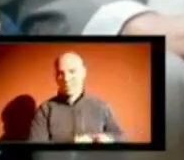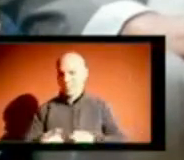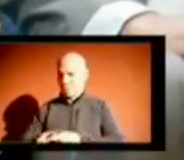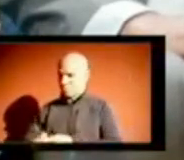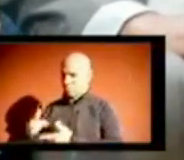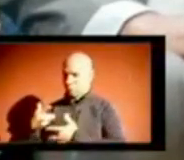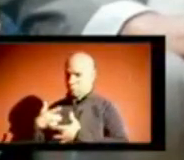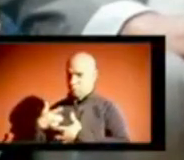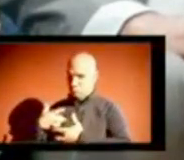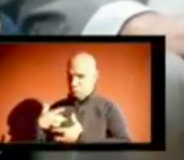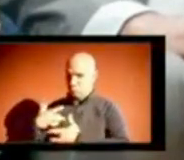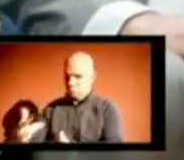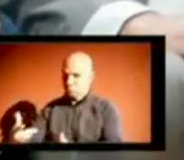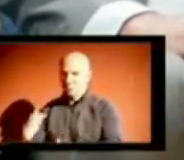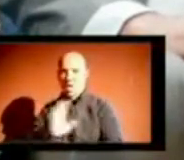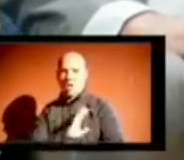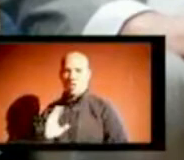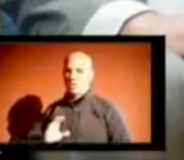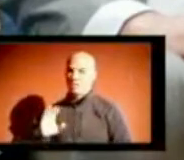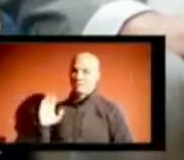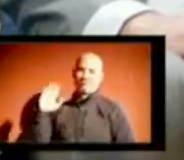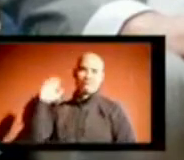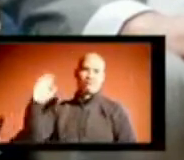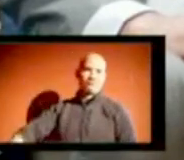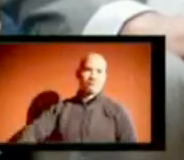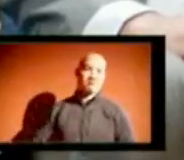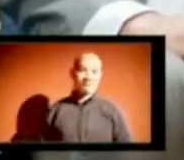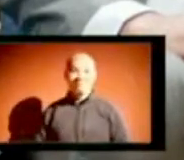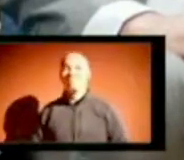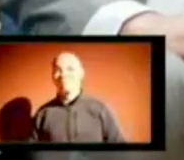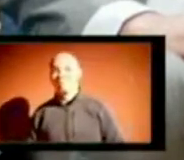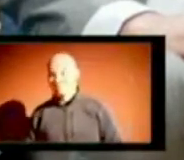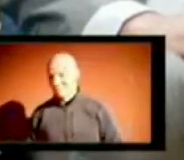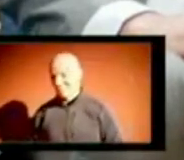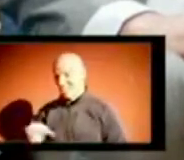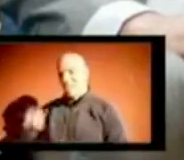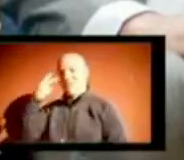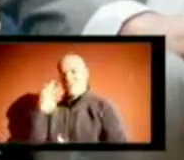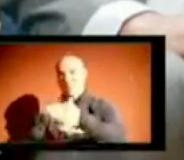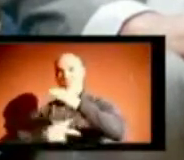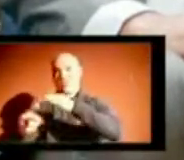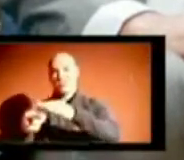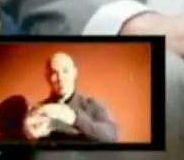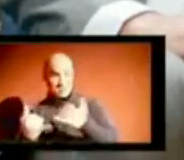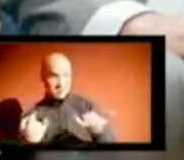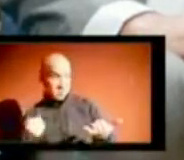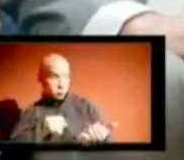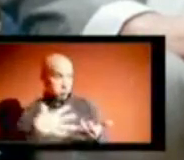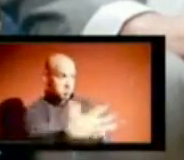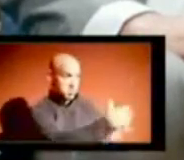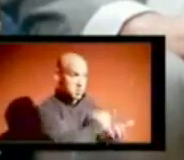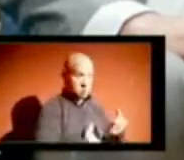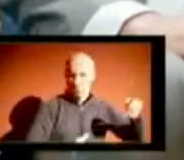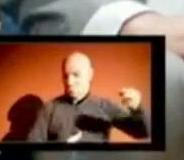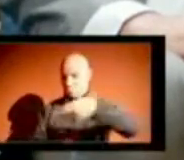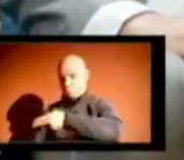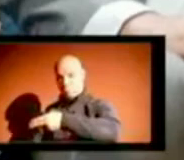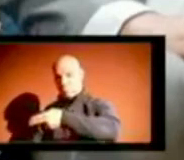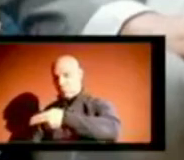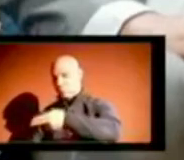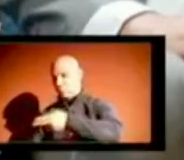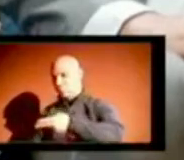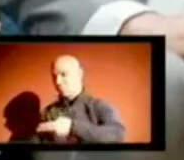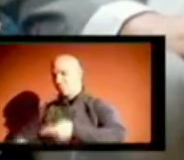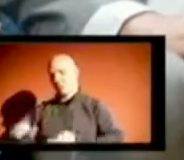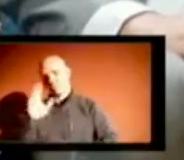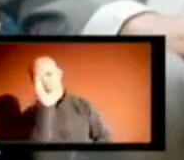estado este año fiscal de superar significativamente las proyecciones, por lo cual yo anticipo que con toda probabilidad